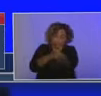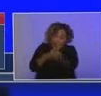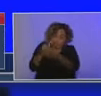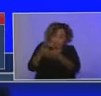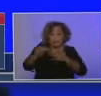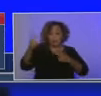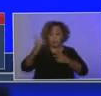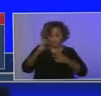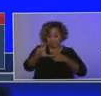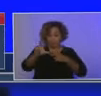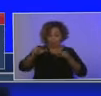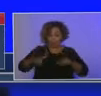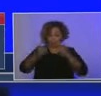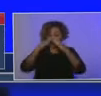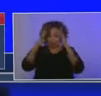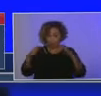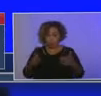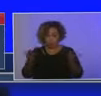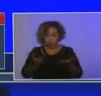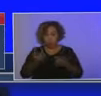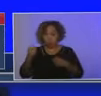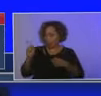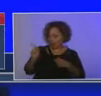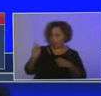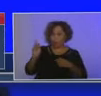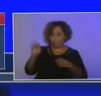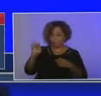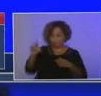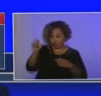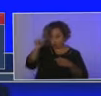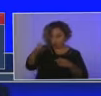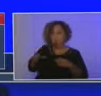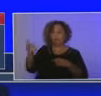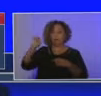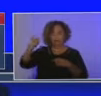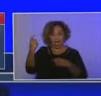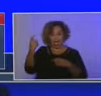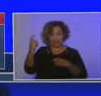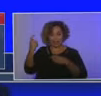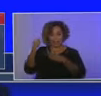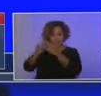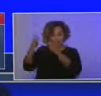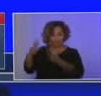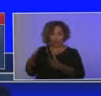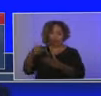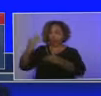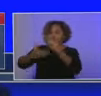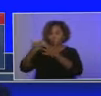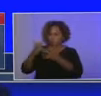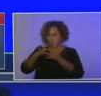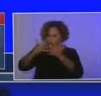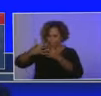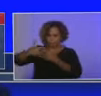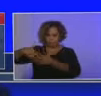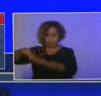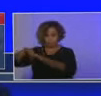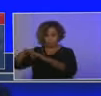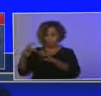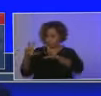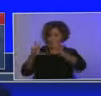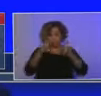Y tengo que reconocerlo, aquí Miguel fue el secretario de la vivienda y exadministrador, y esos procesos corrieron completos y se